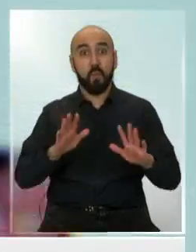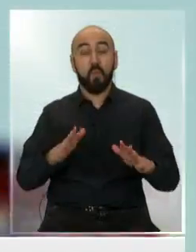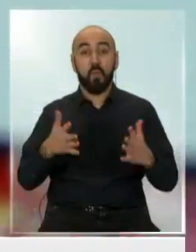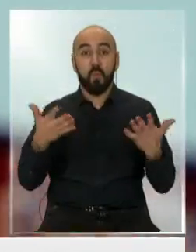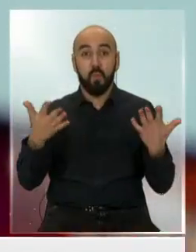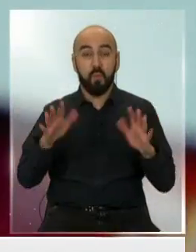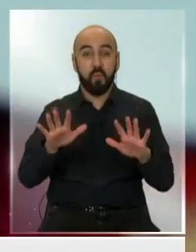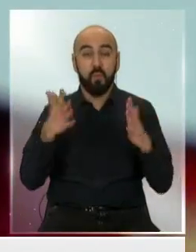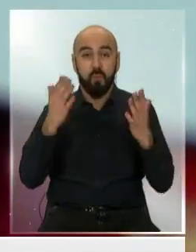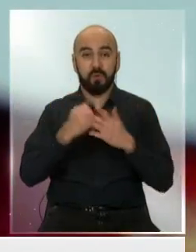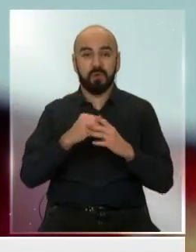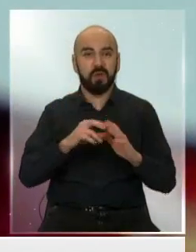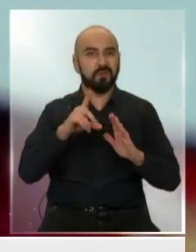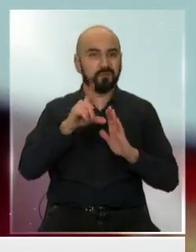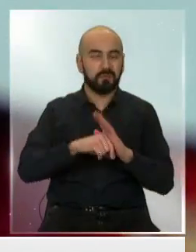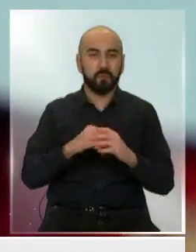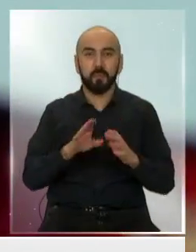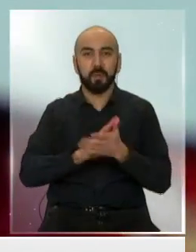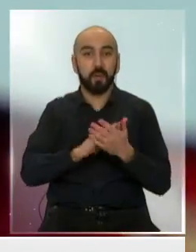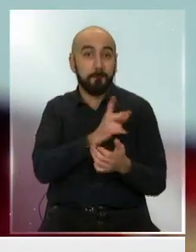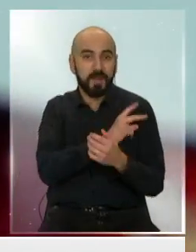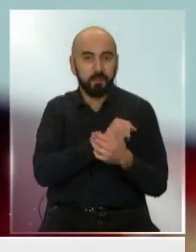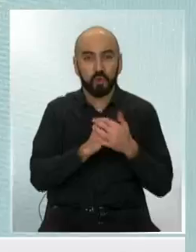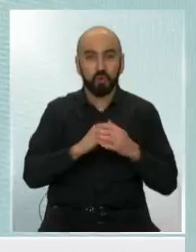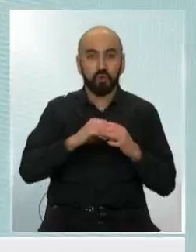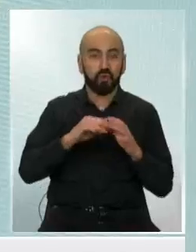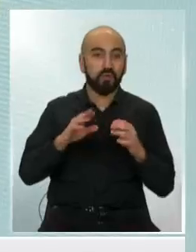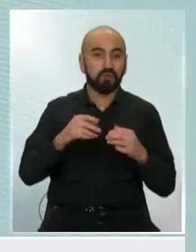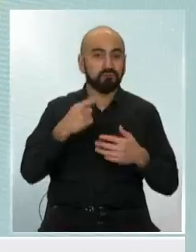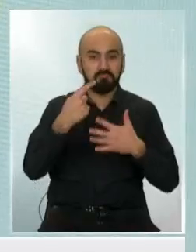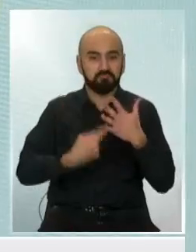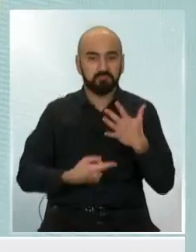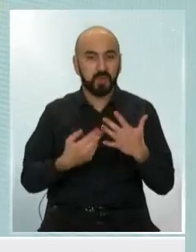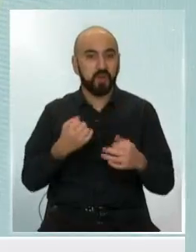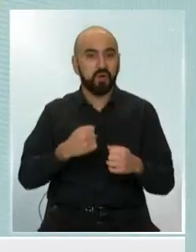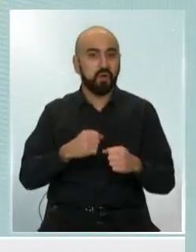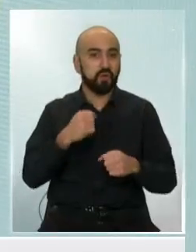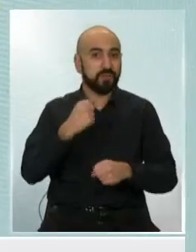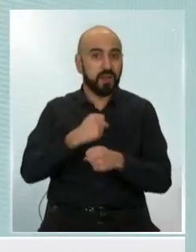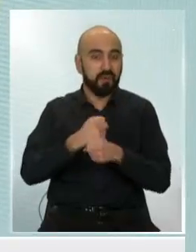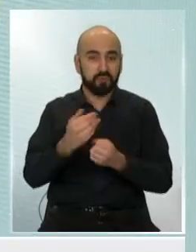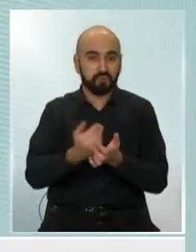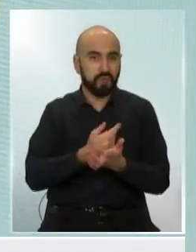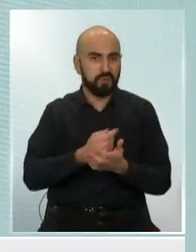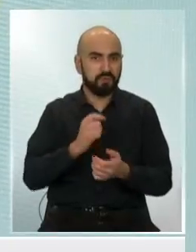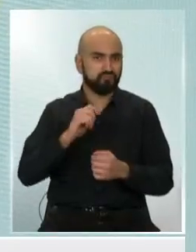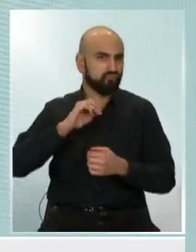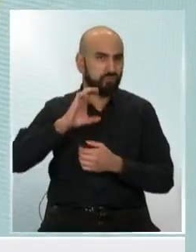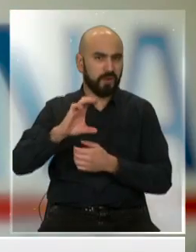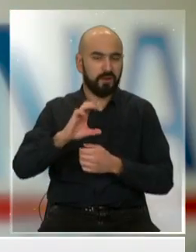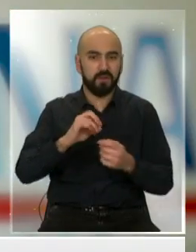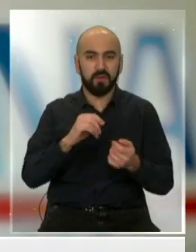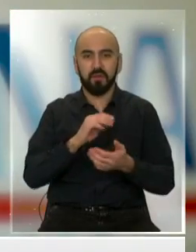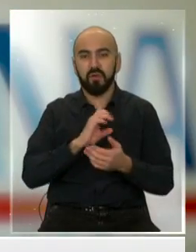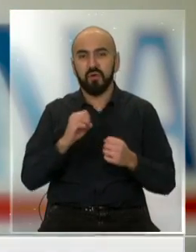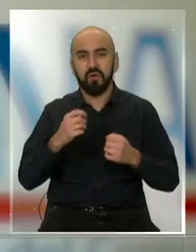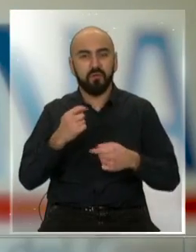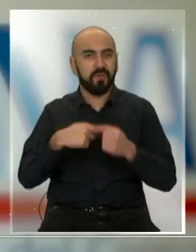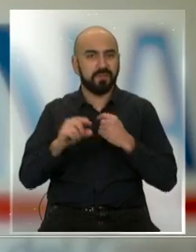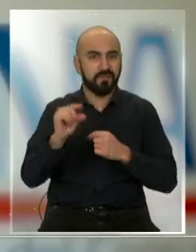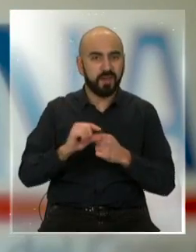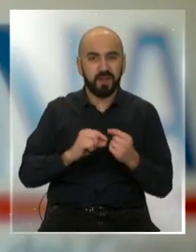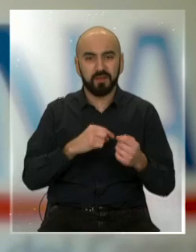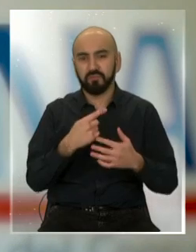obtener ganancias, premios, sorteos o derechamente a trabajo altamente remunerado, con poca actividad por